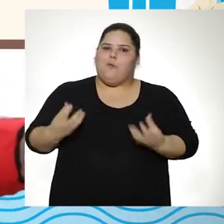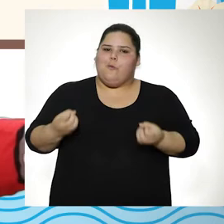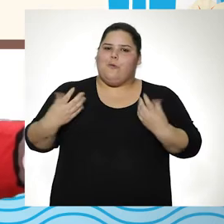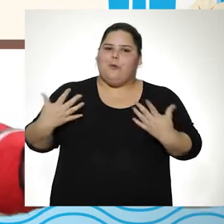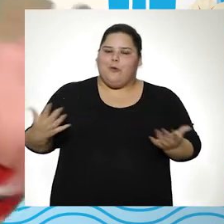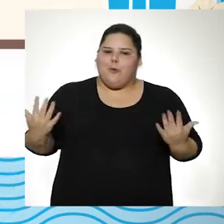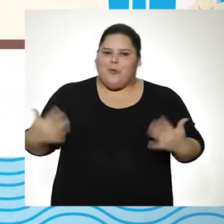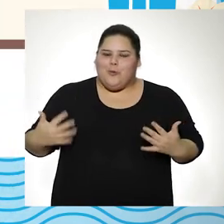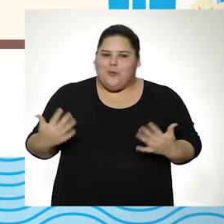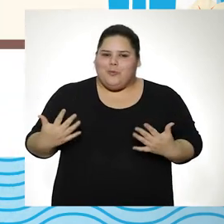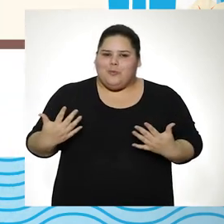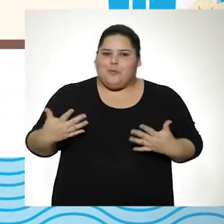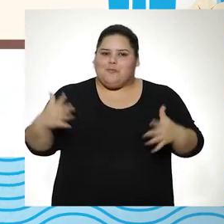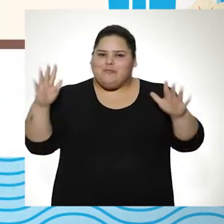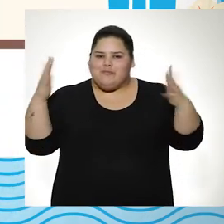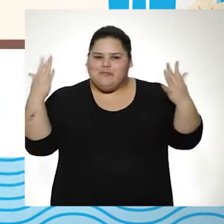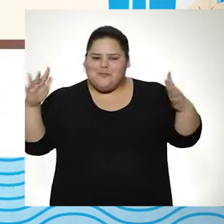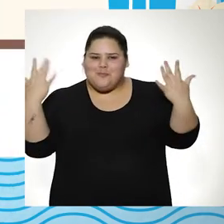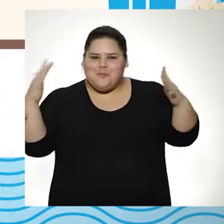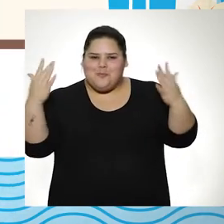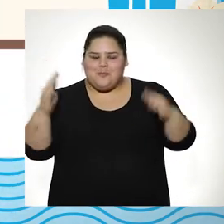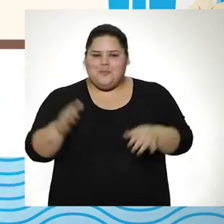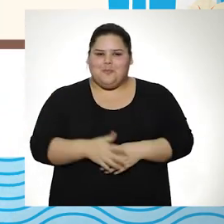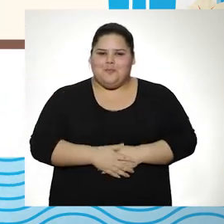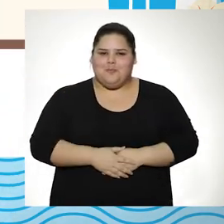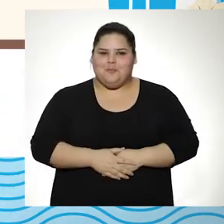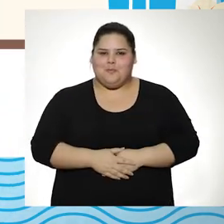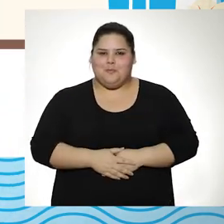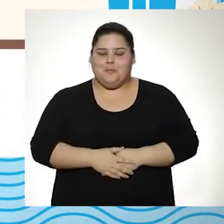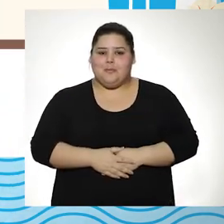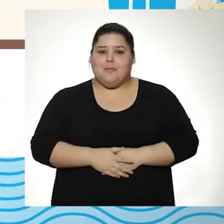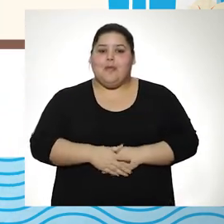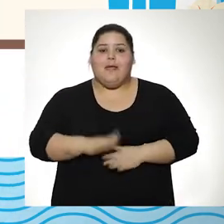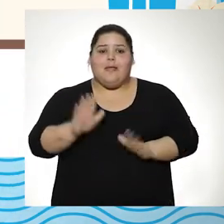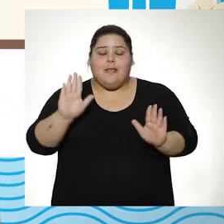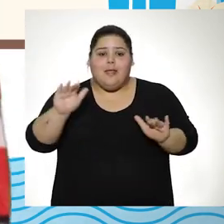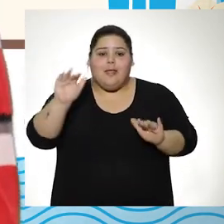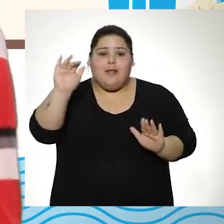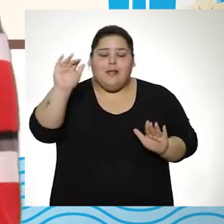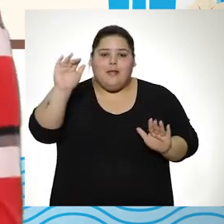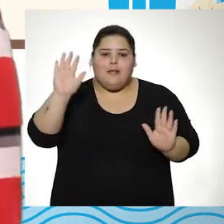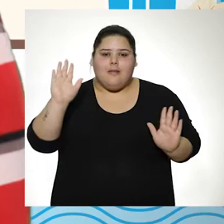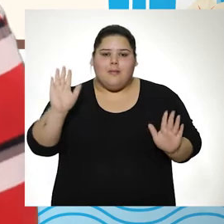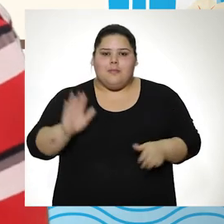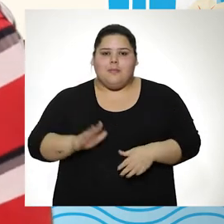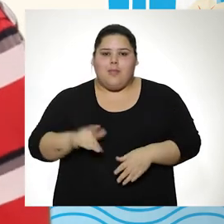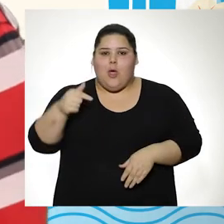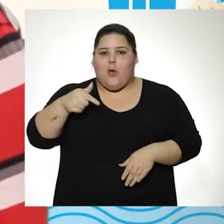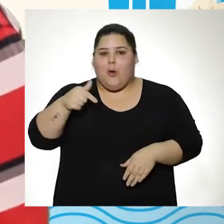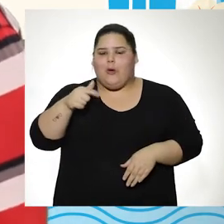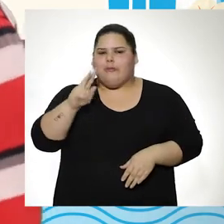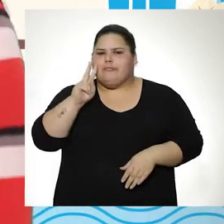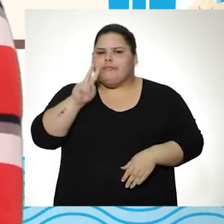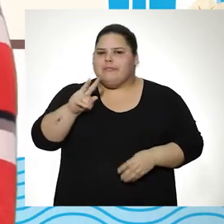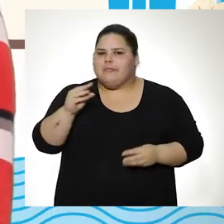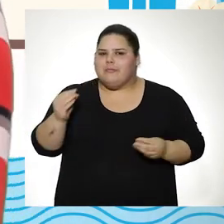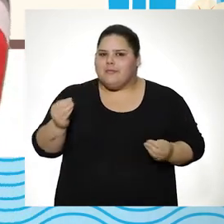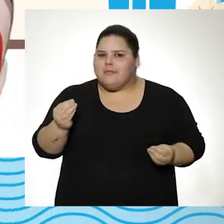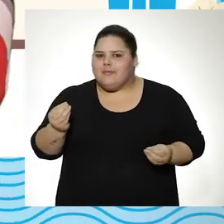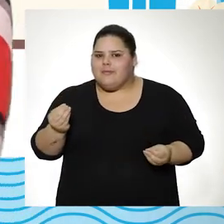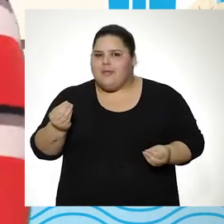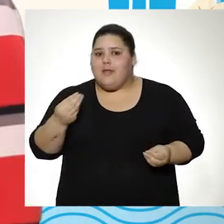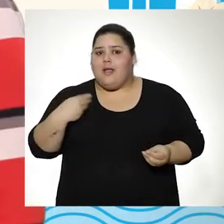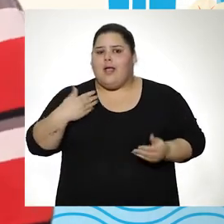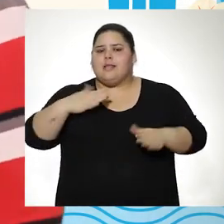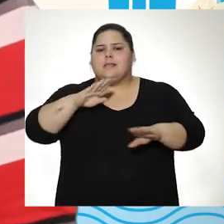¡Excelente! ¡Muy bien! Hey. Vamos a ver ahora